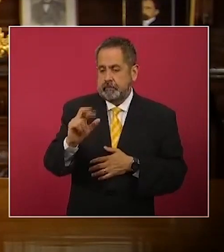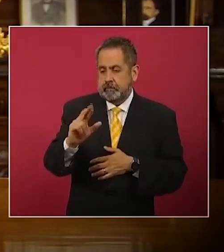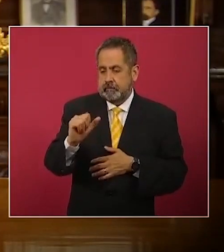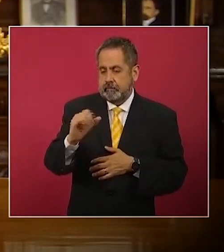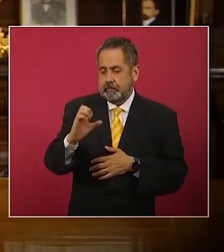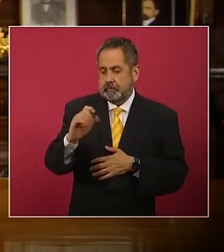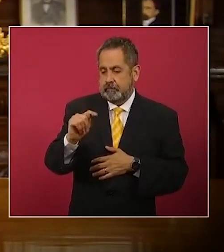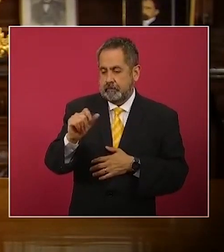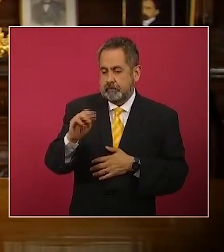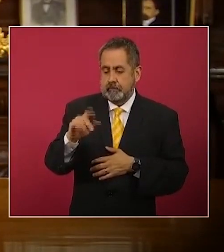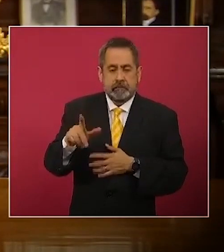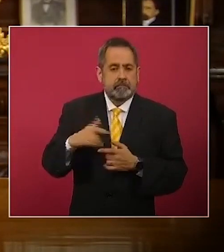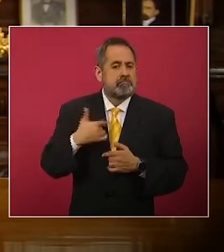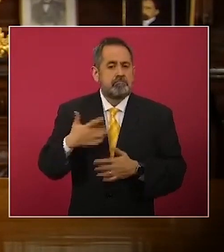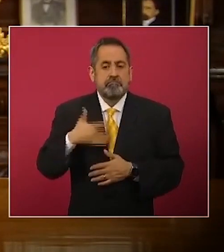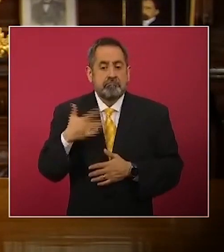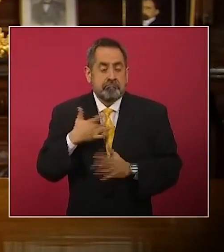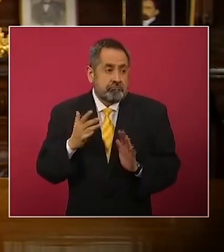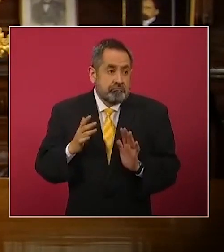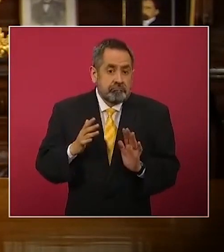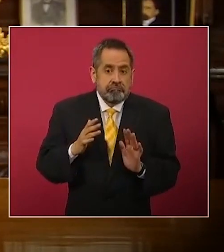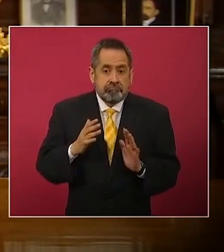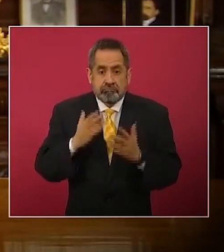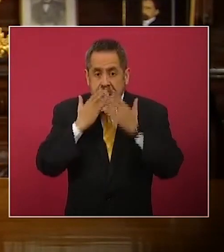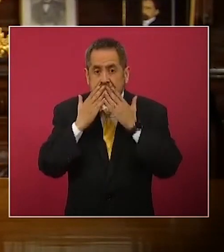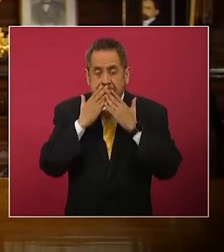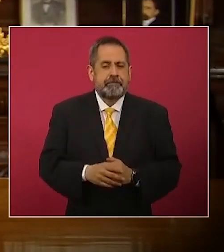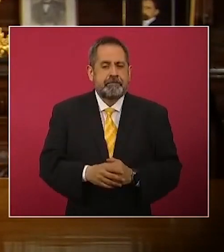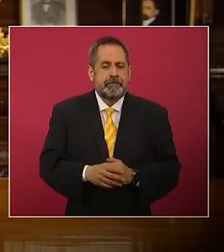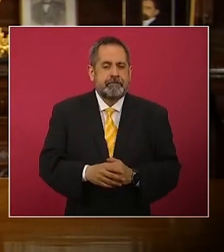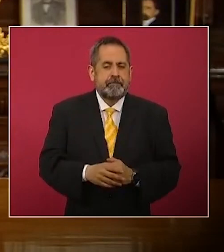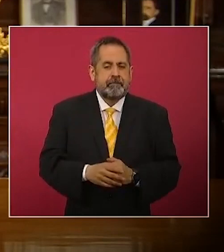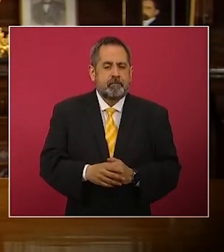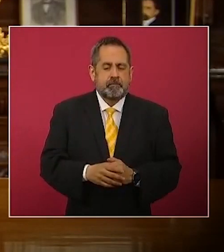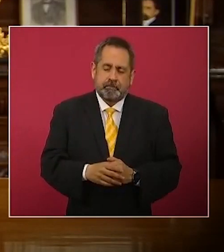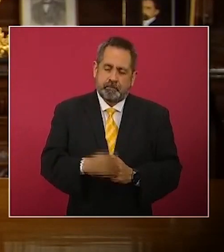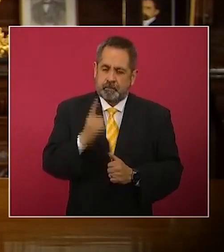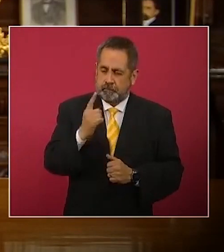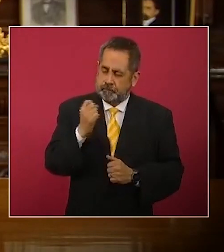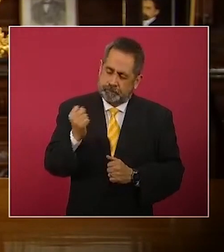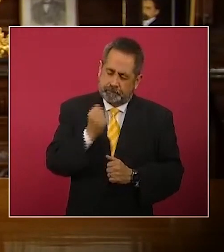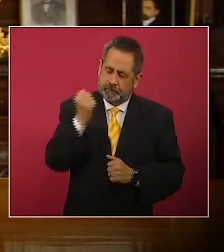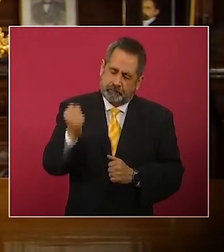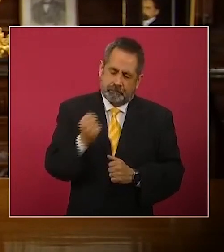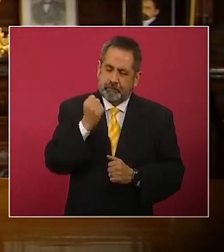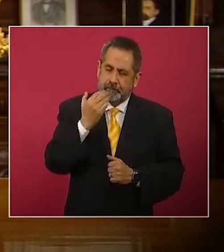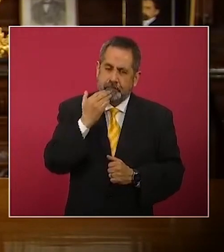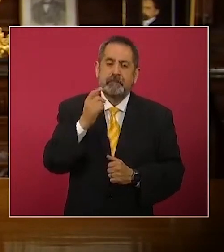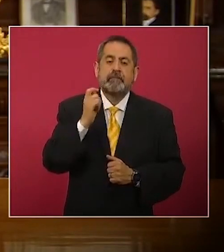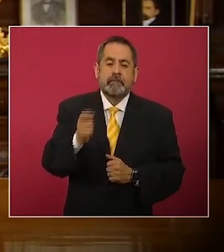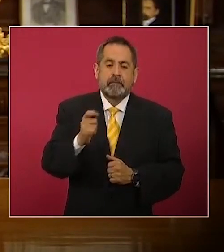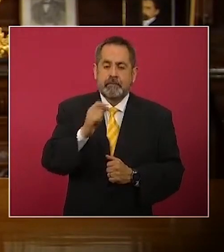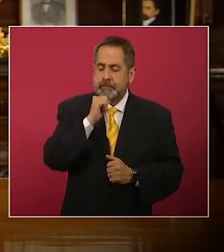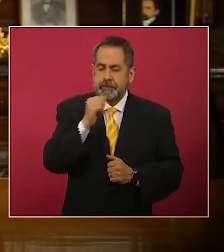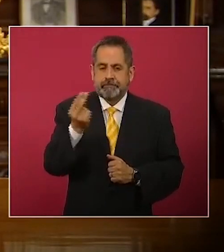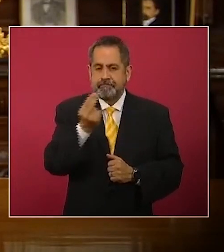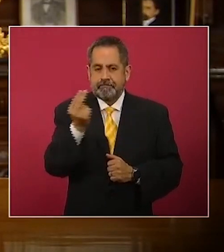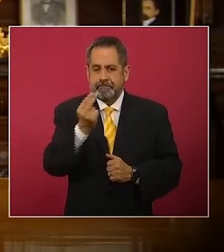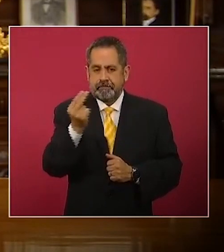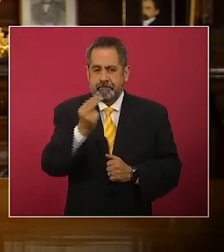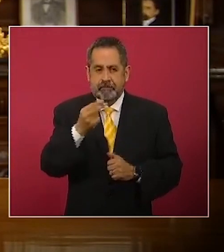y me siento bastante bien. Afortunadamente no vamos a necesitar